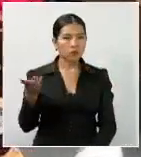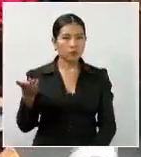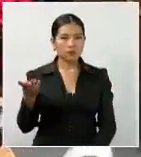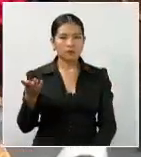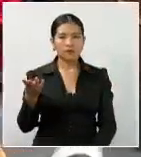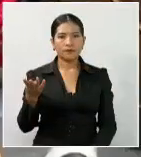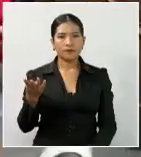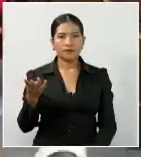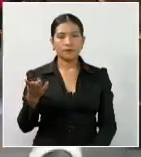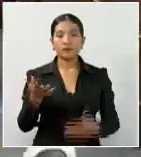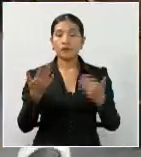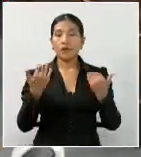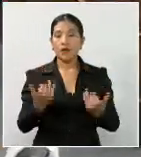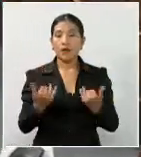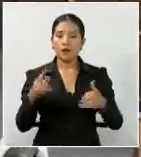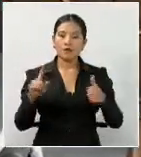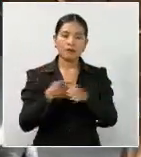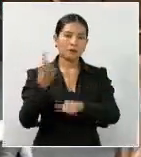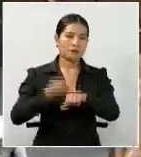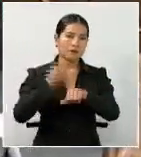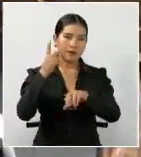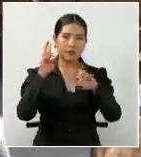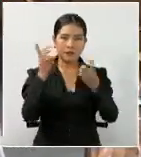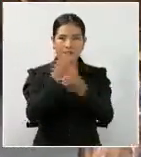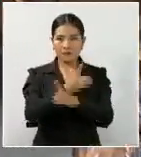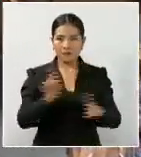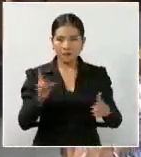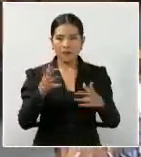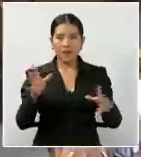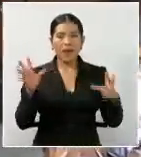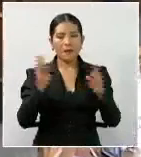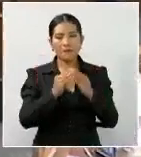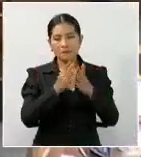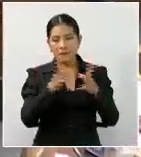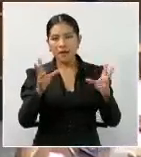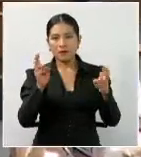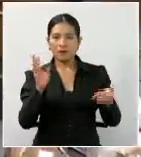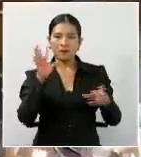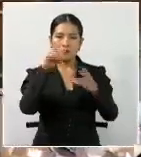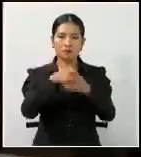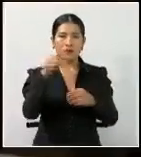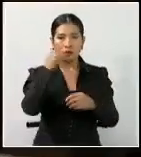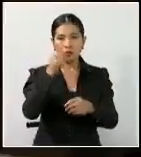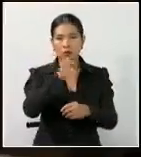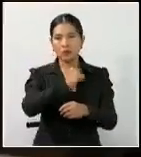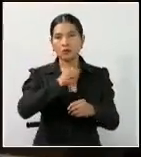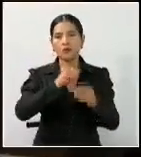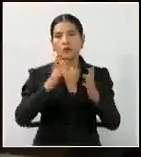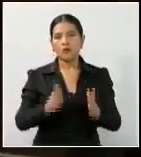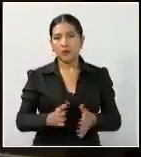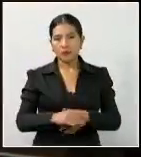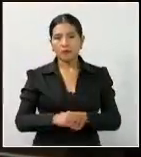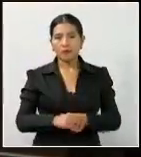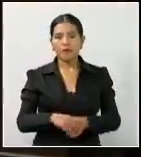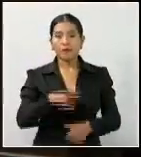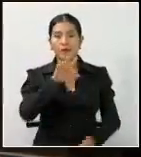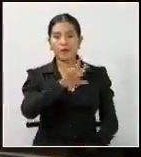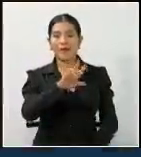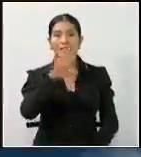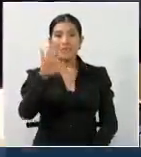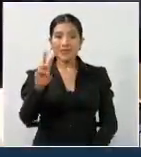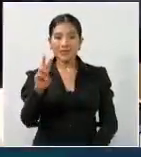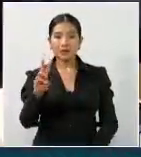Por primera vez en la historia democrática del país, la mayoría de los integrantes del Senado son mujeres, 20 de 36